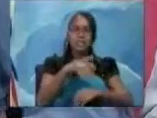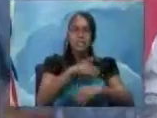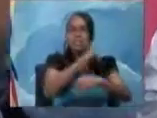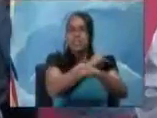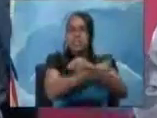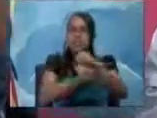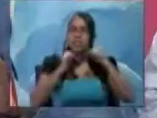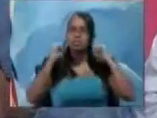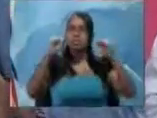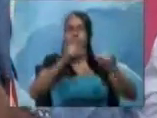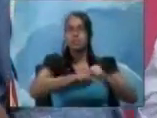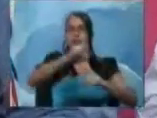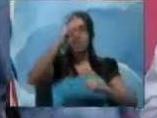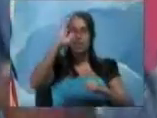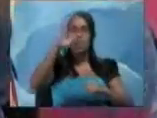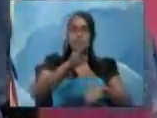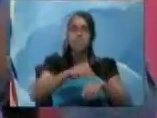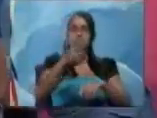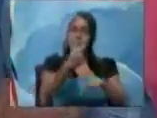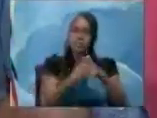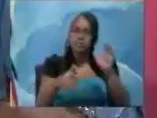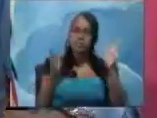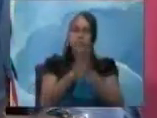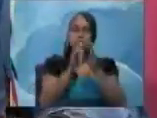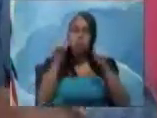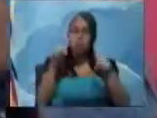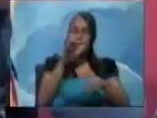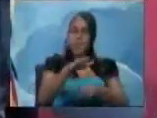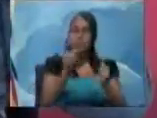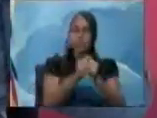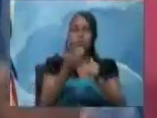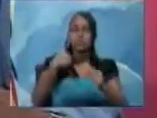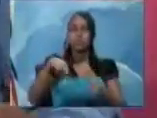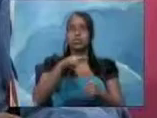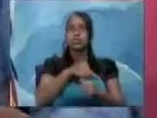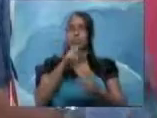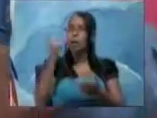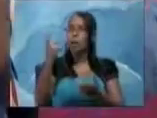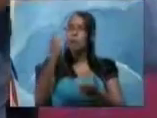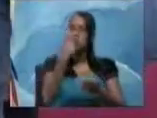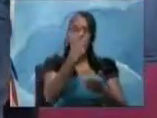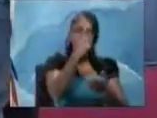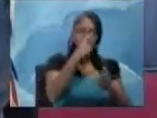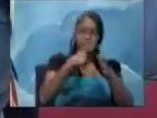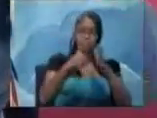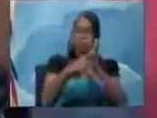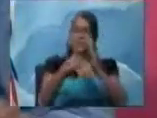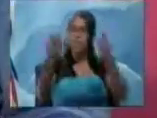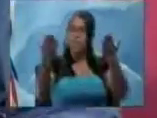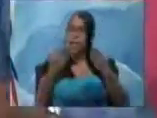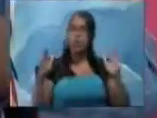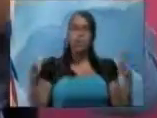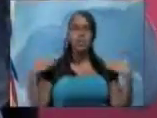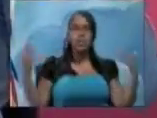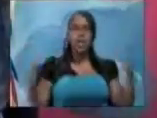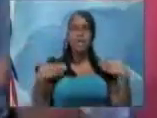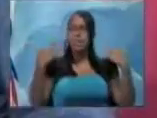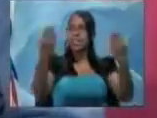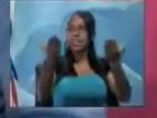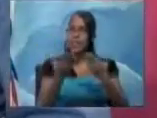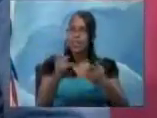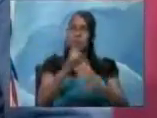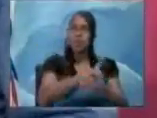Dios porque ese espíritu Santo Hoy está con nosotros enseñándonos las cosas dándonos alegría dándonos